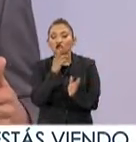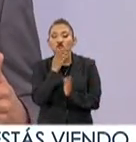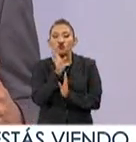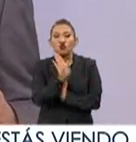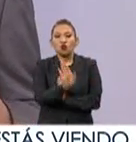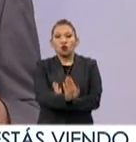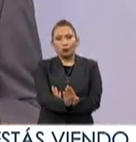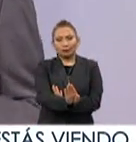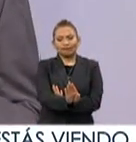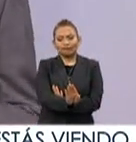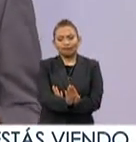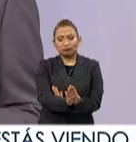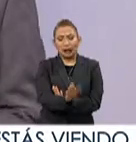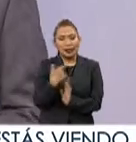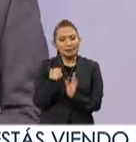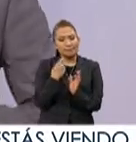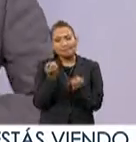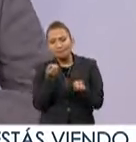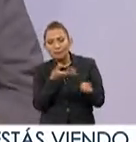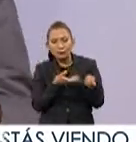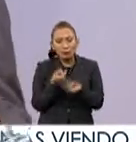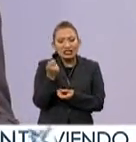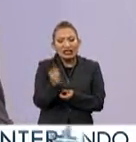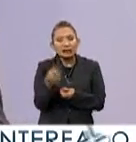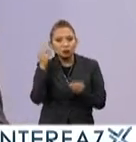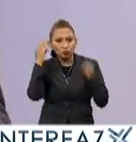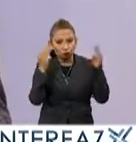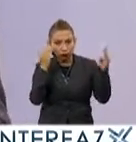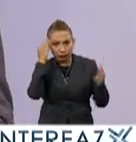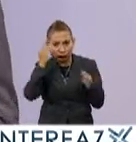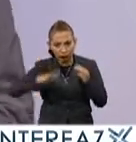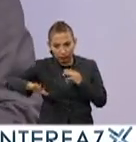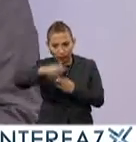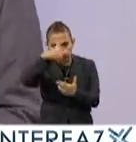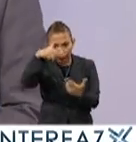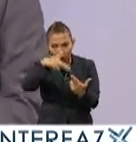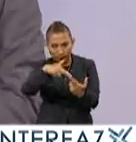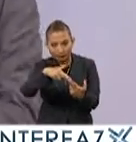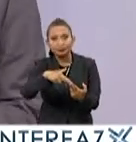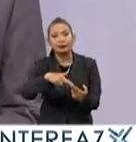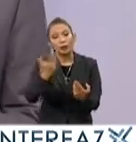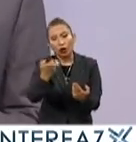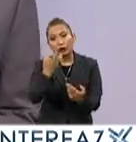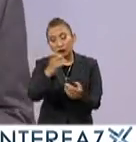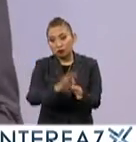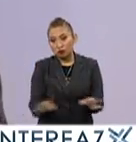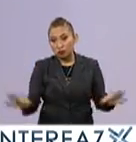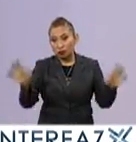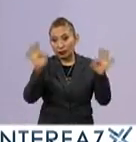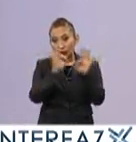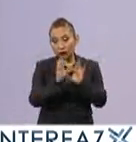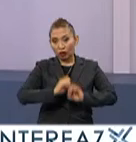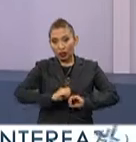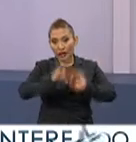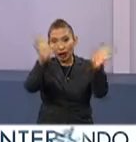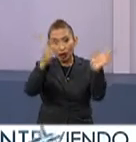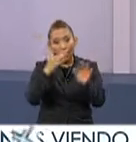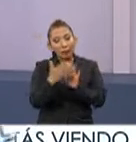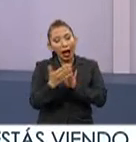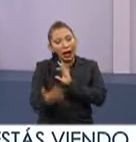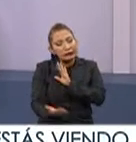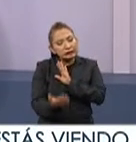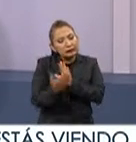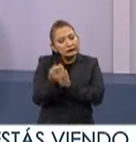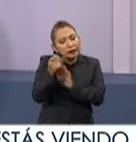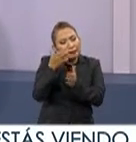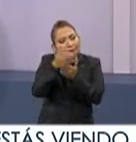preservar y interactuar con todo lo que son los museos de nuestra región. Para ello es muy importante, por supuesto, acercarnos a esto